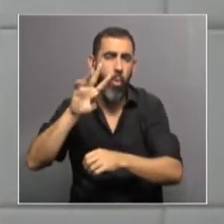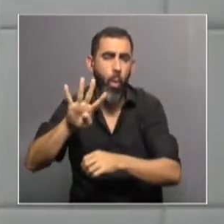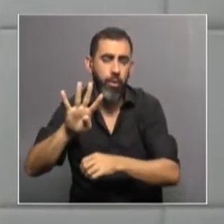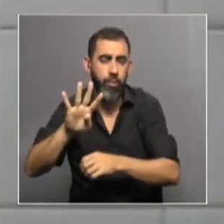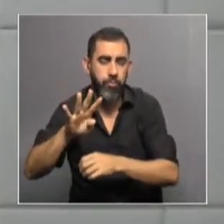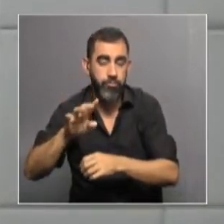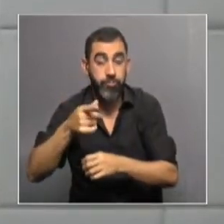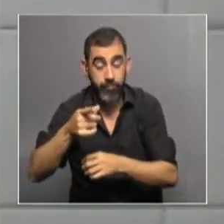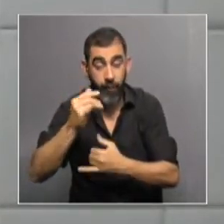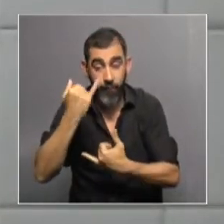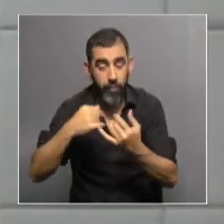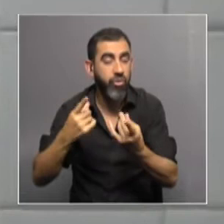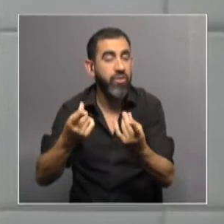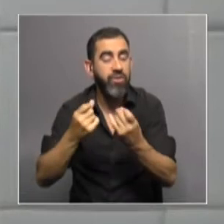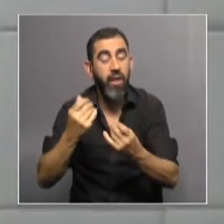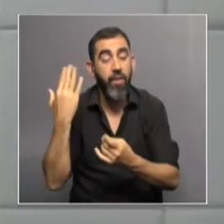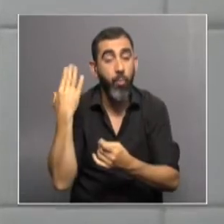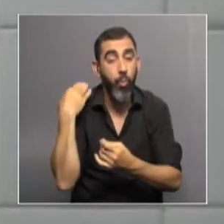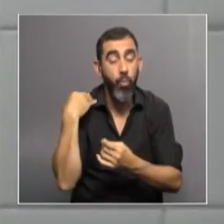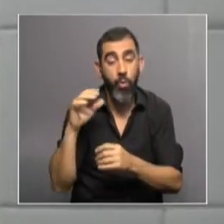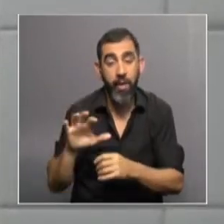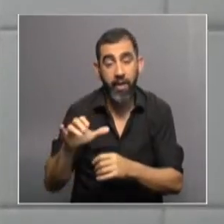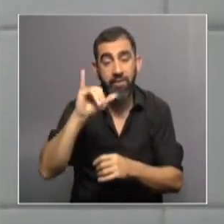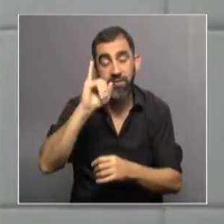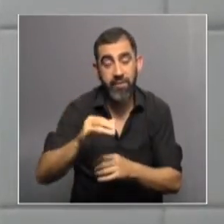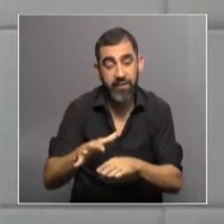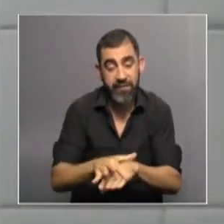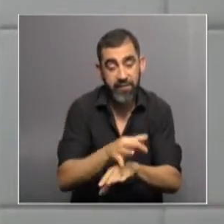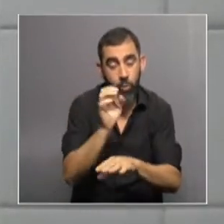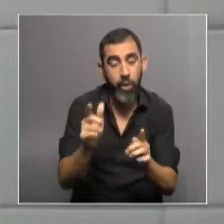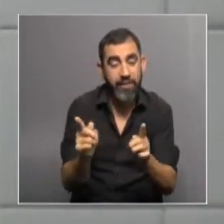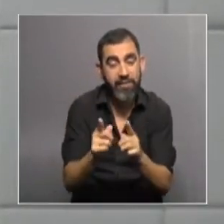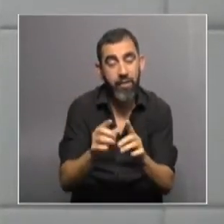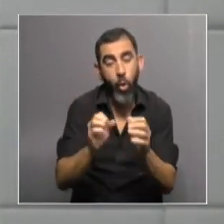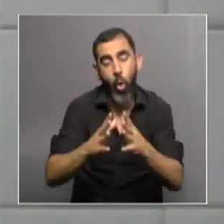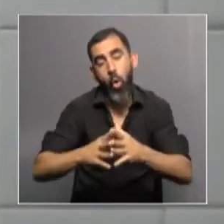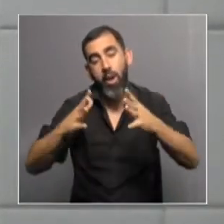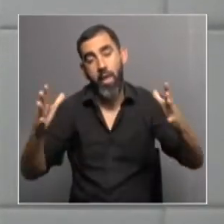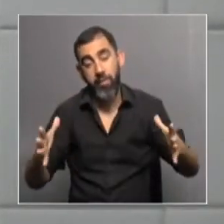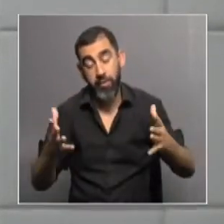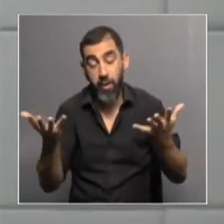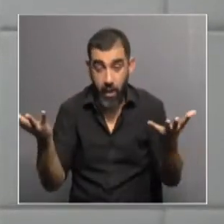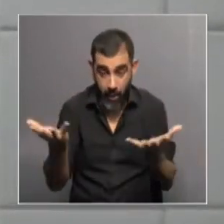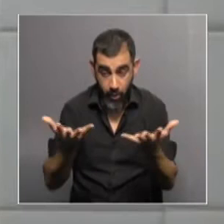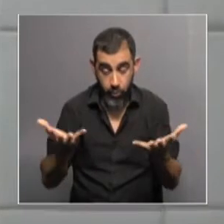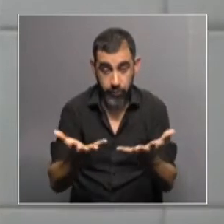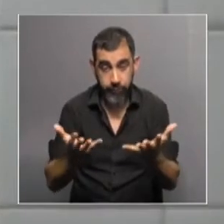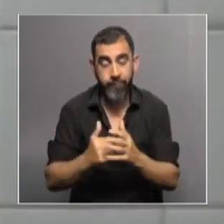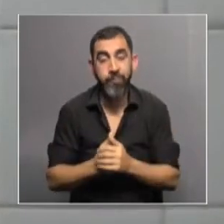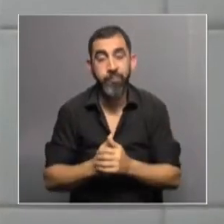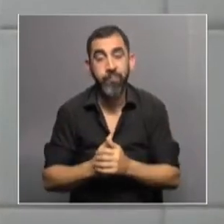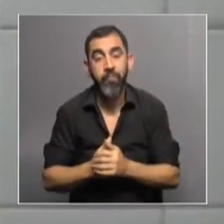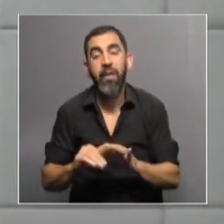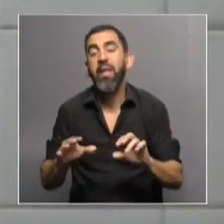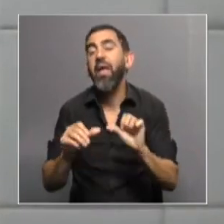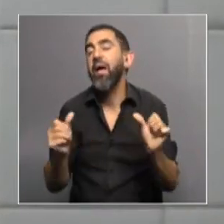la información que necesitábamos de un cáncer de pulmón era saber si era de cibola pequeña o de cibola grande y hoy por hoy lo que hacemos